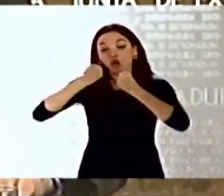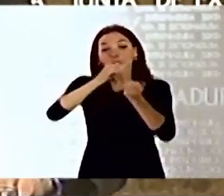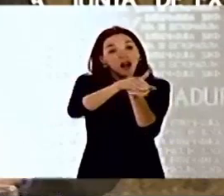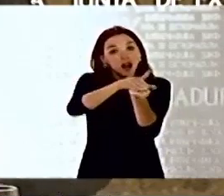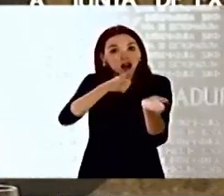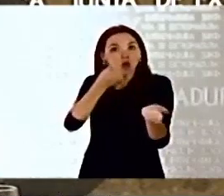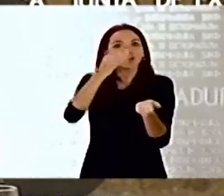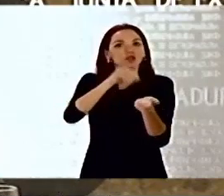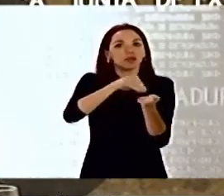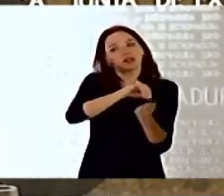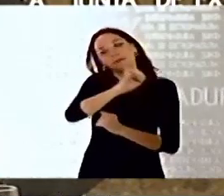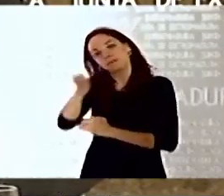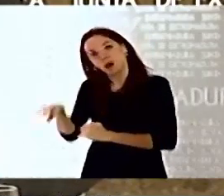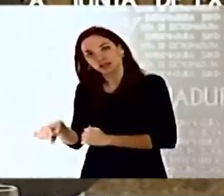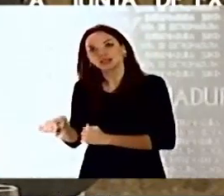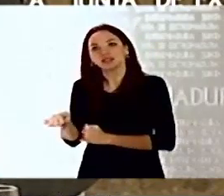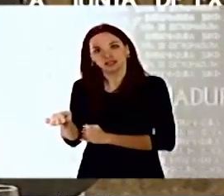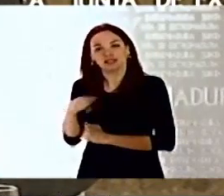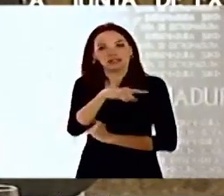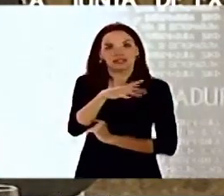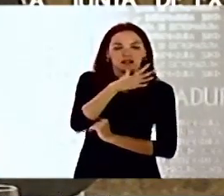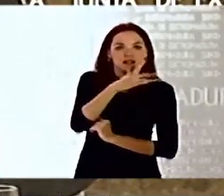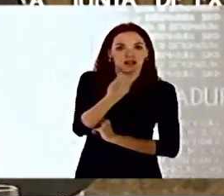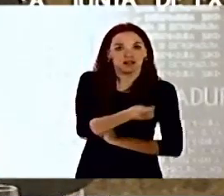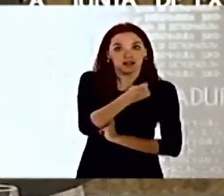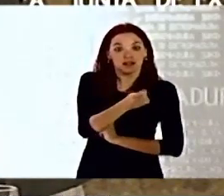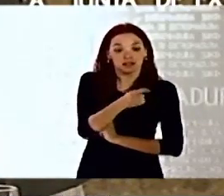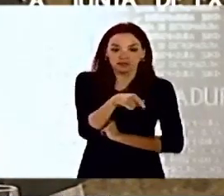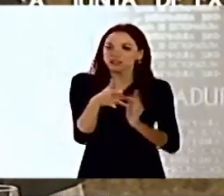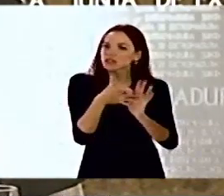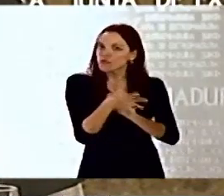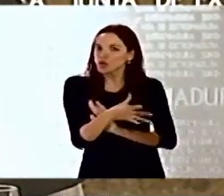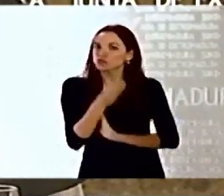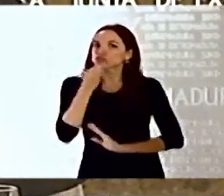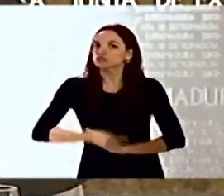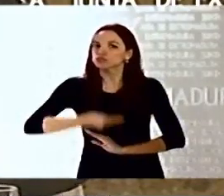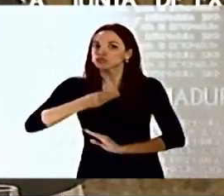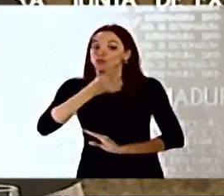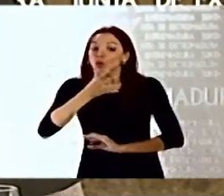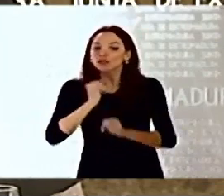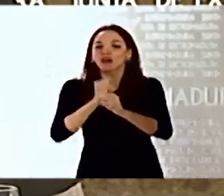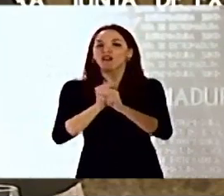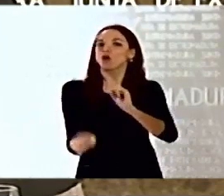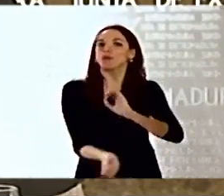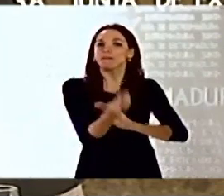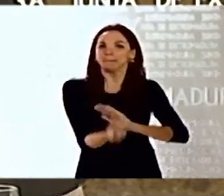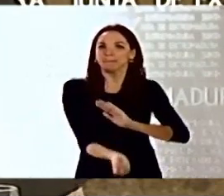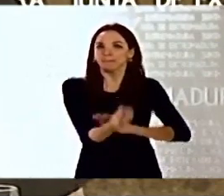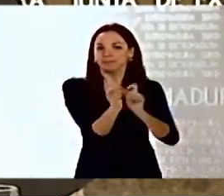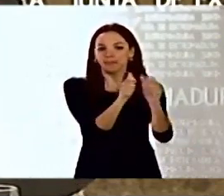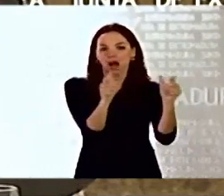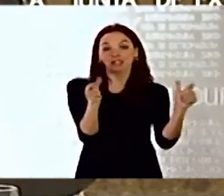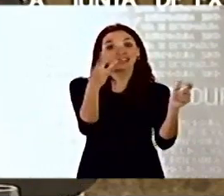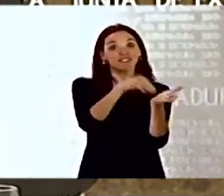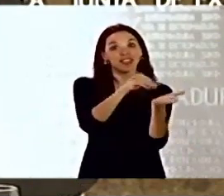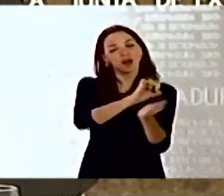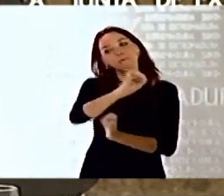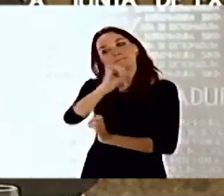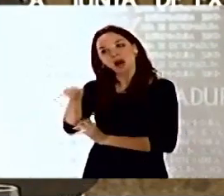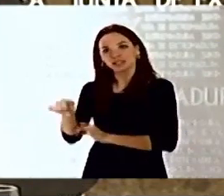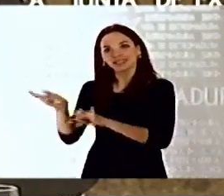superior. Asimismo, tiene un potencial de creación de empleo 3 veces superior al